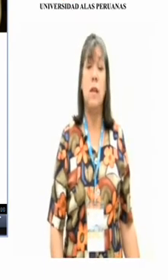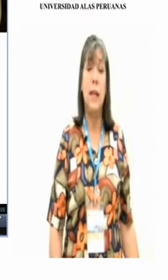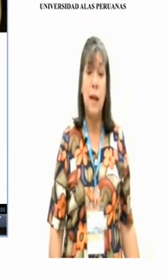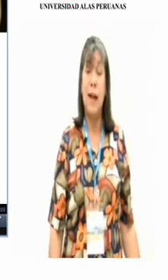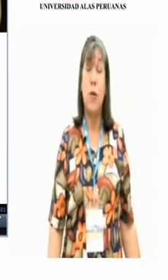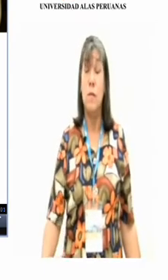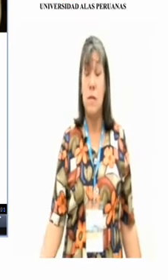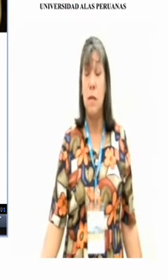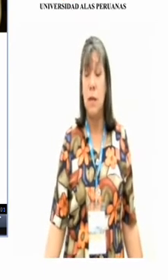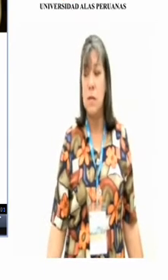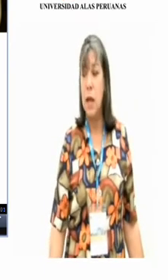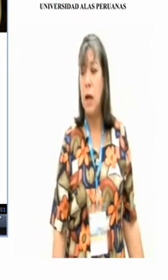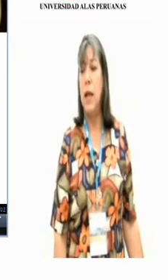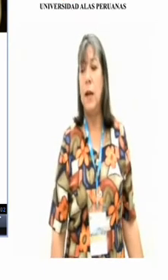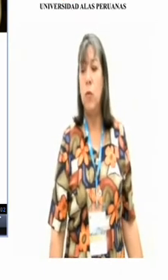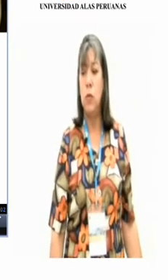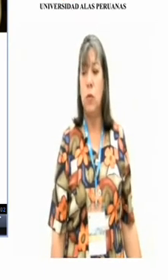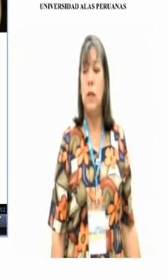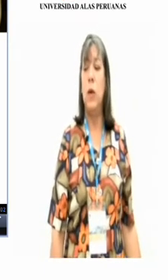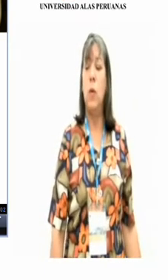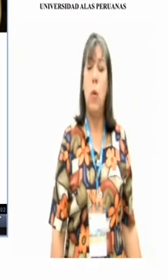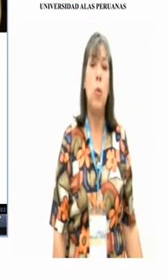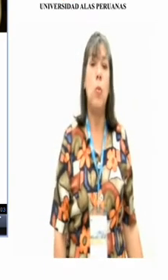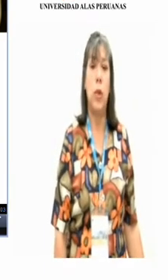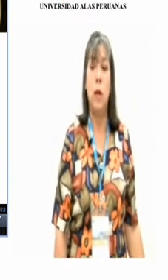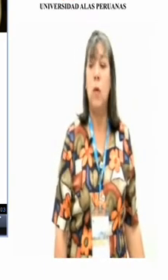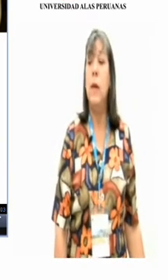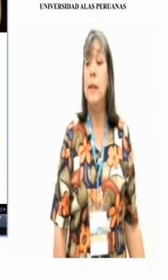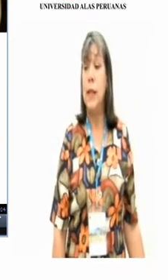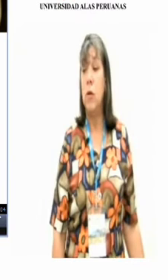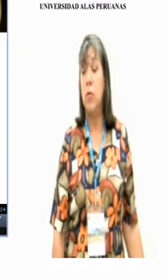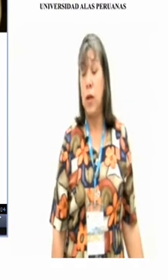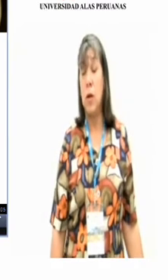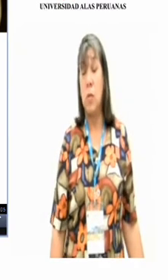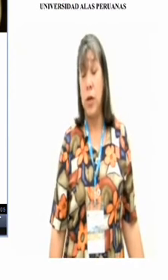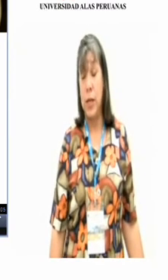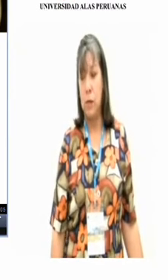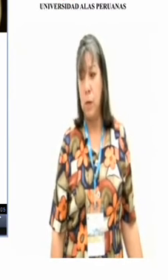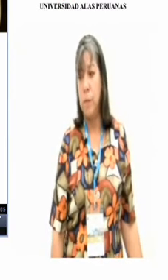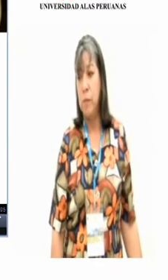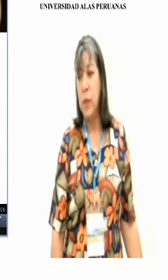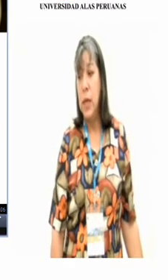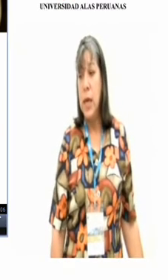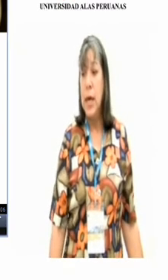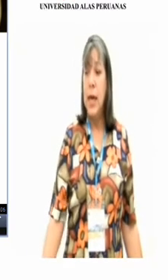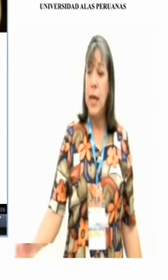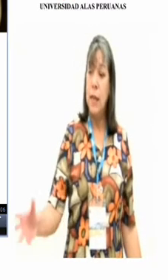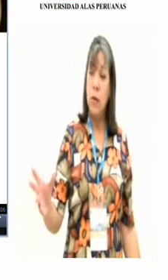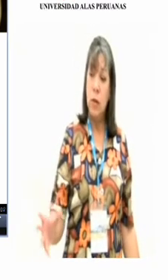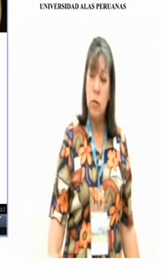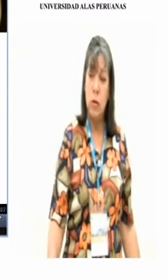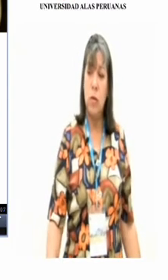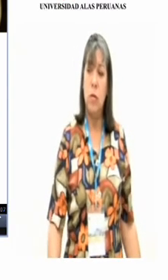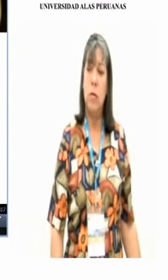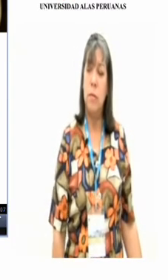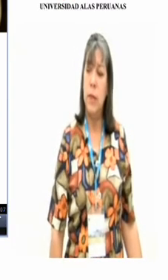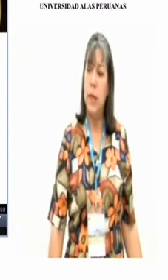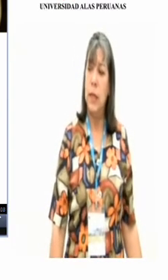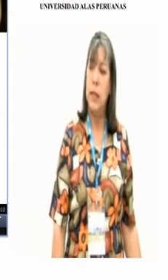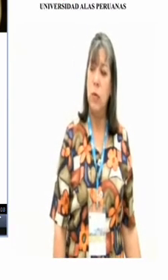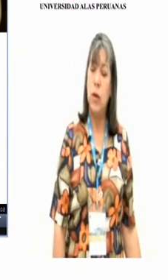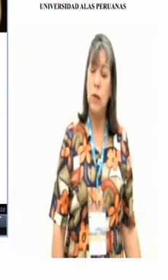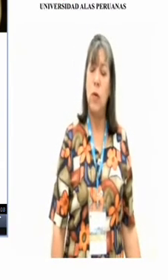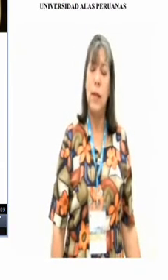participantes a concientizar el uso de los nuevos modelos de comunicación. En estos